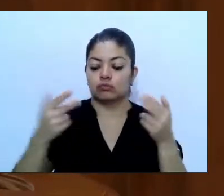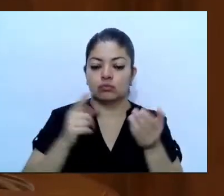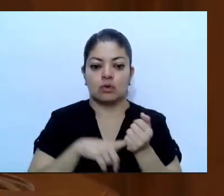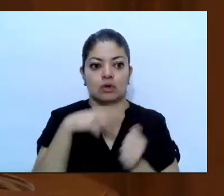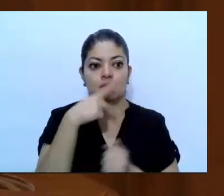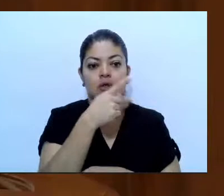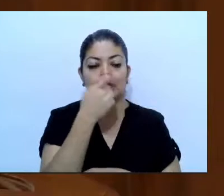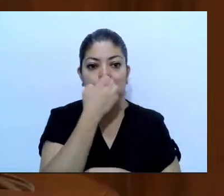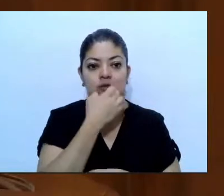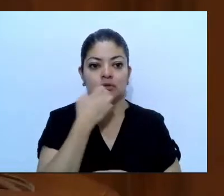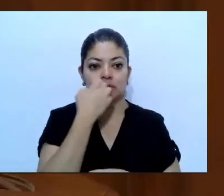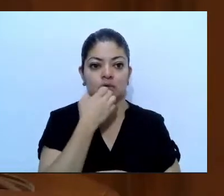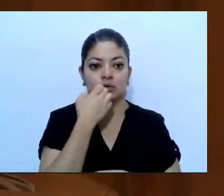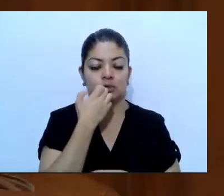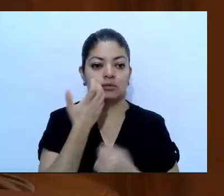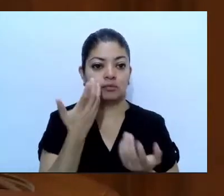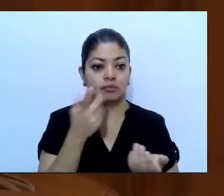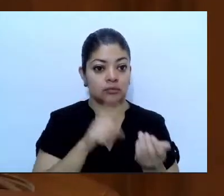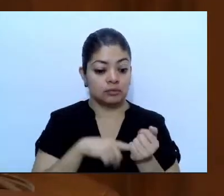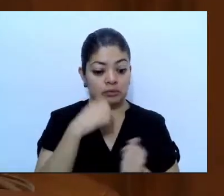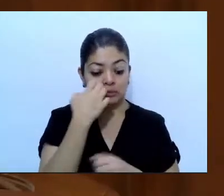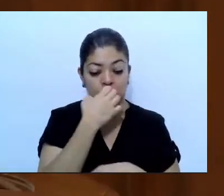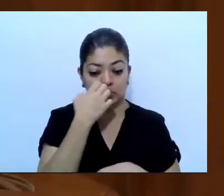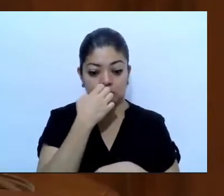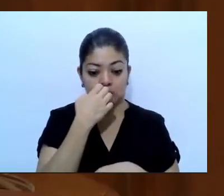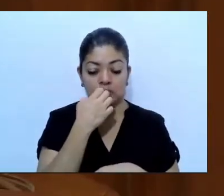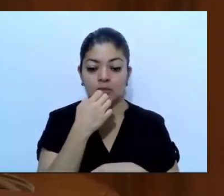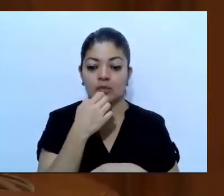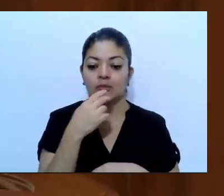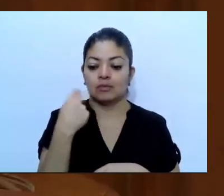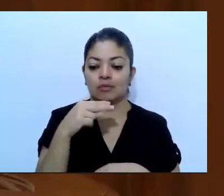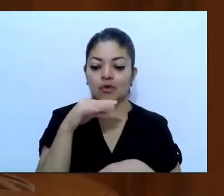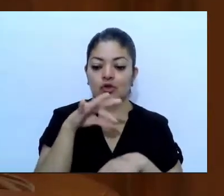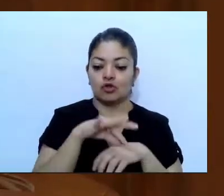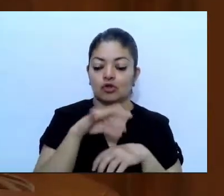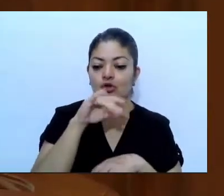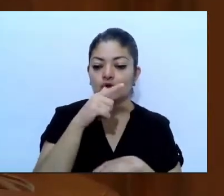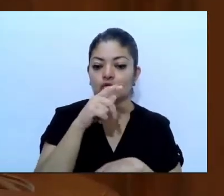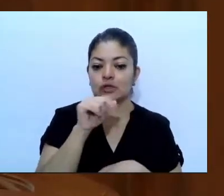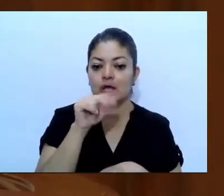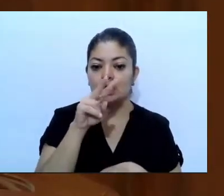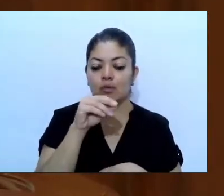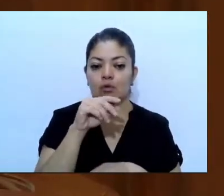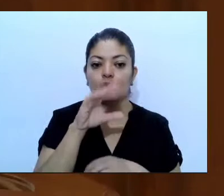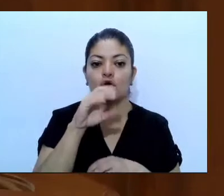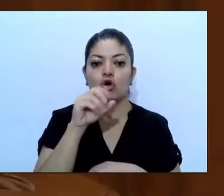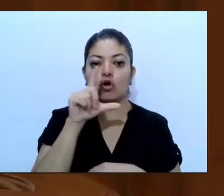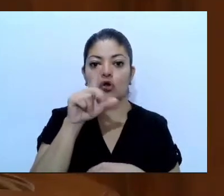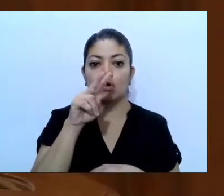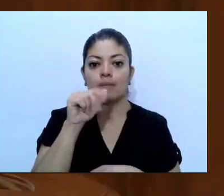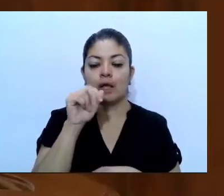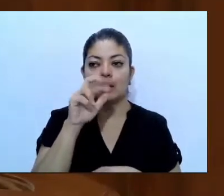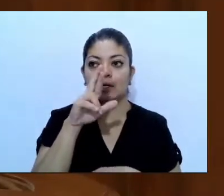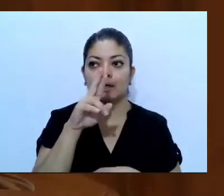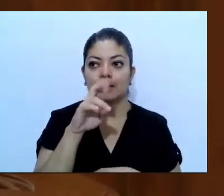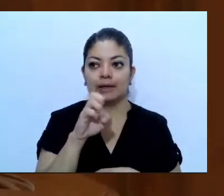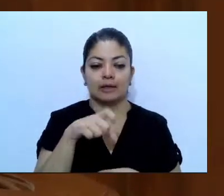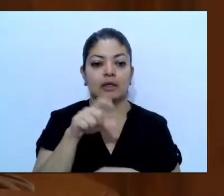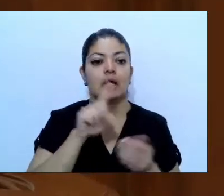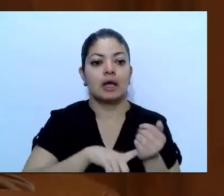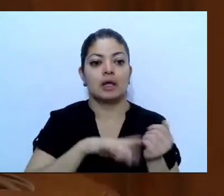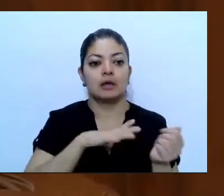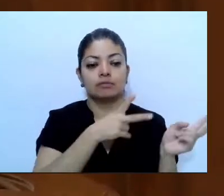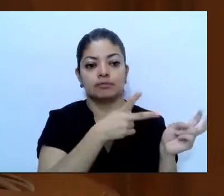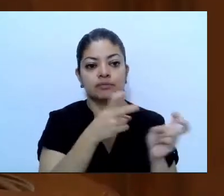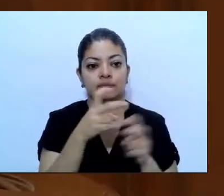educativa. Y el de las escuelas secundarias Dr. Gustavo Vaz Prada, de la colonia El Parque, aquí en Toluca, en la cual robaron entre los